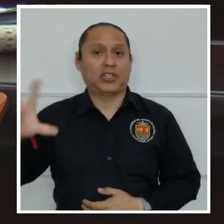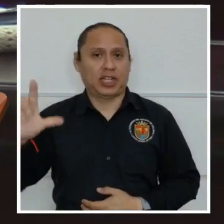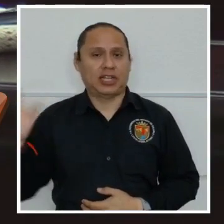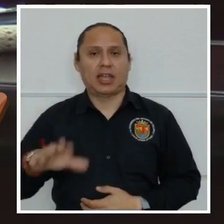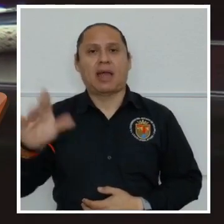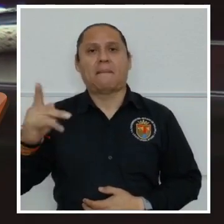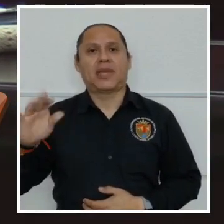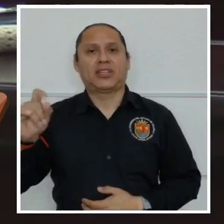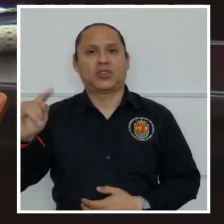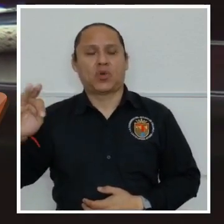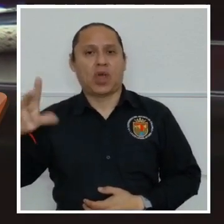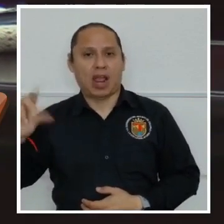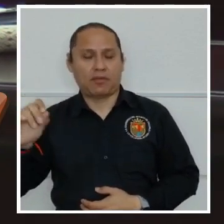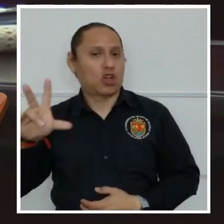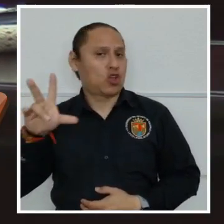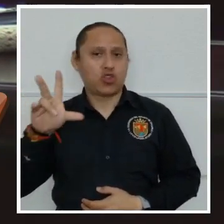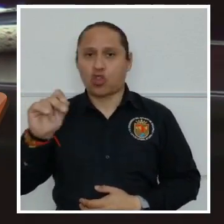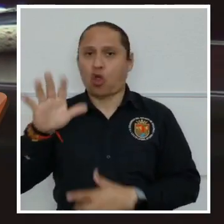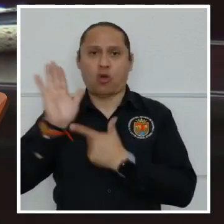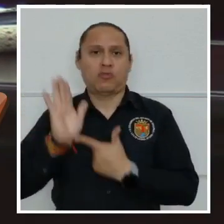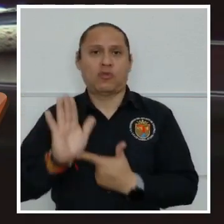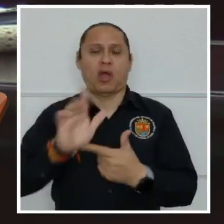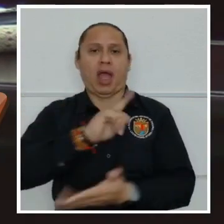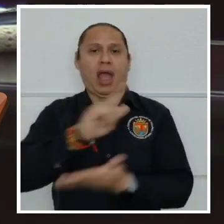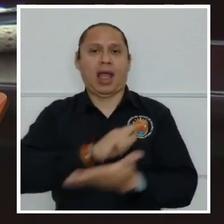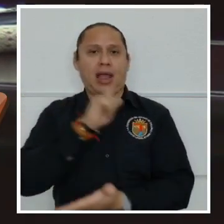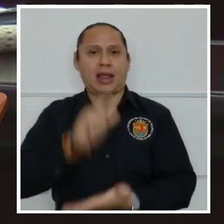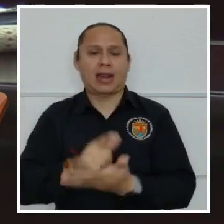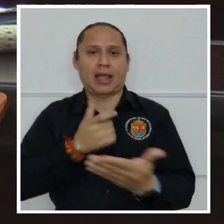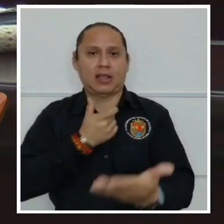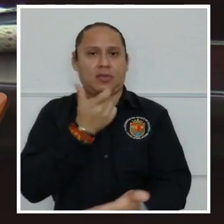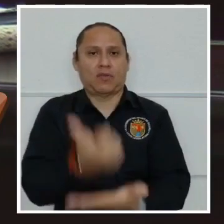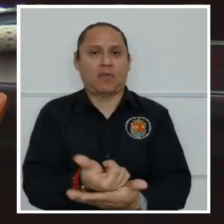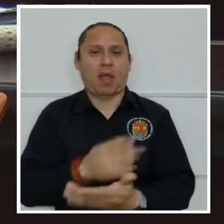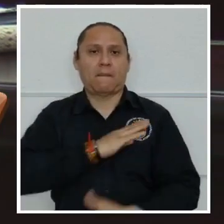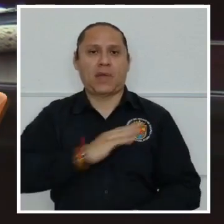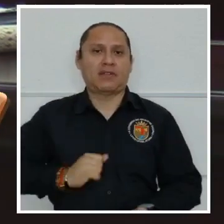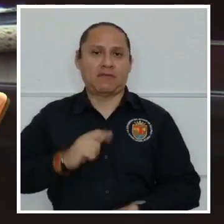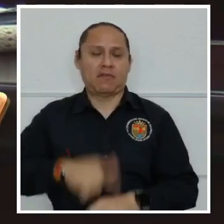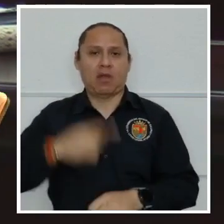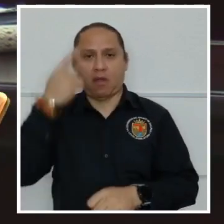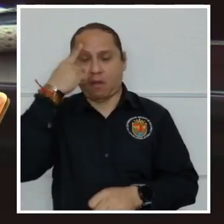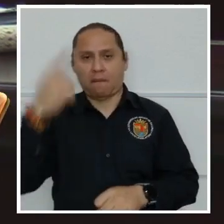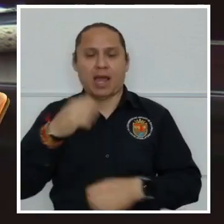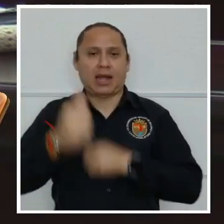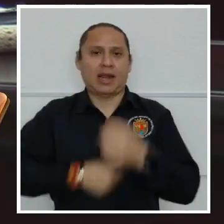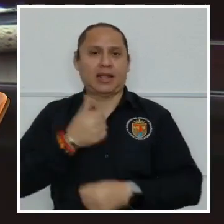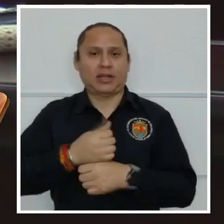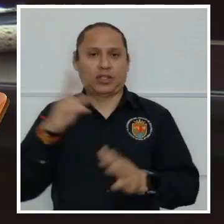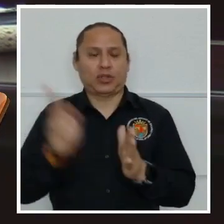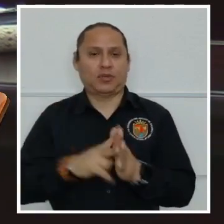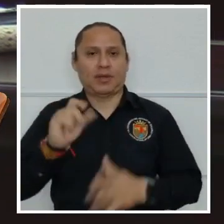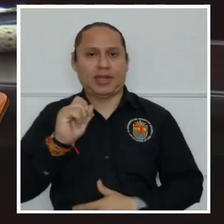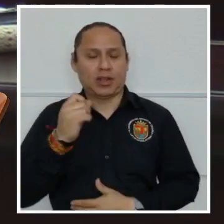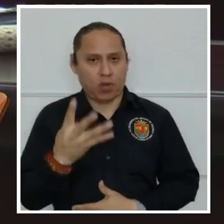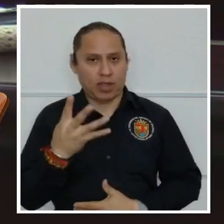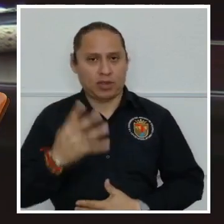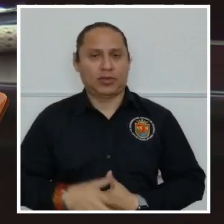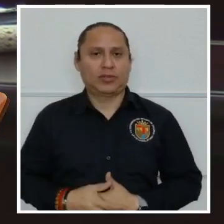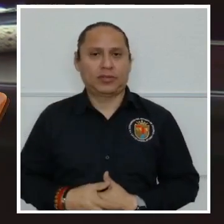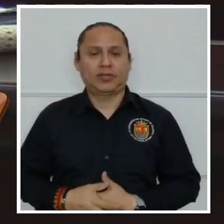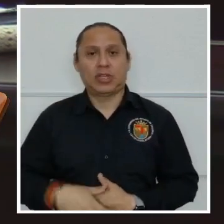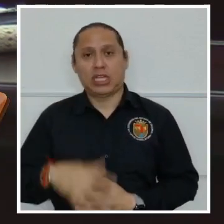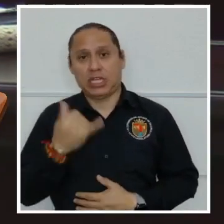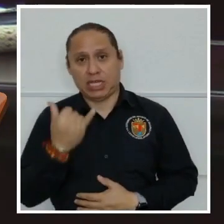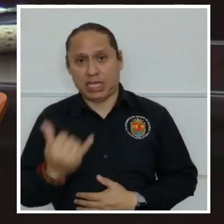Parral, Pichucalco, que no presentaron su ley de ingresos municipal para el ejercicio fiscal 2024